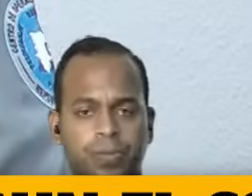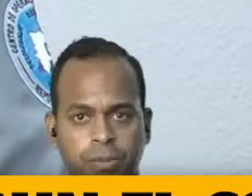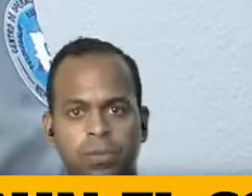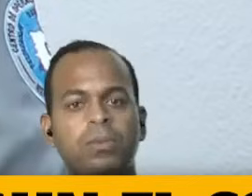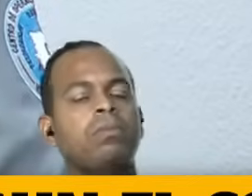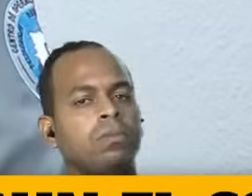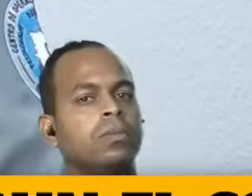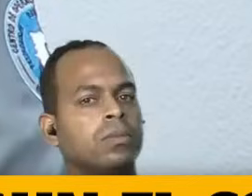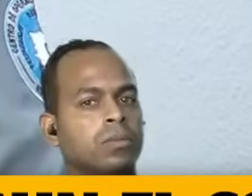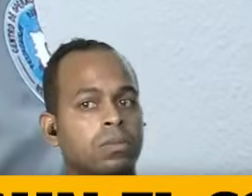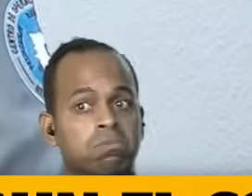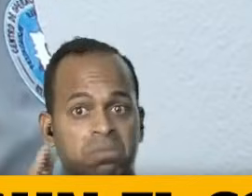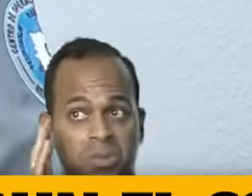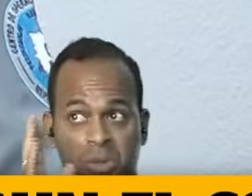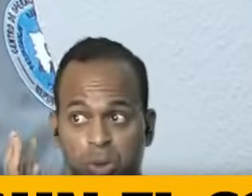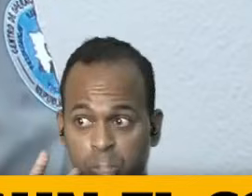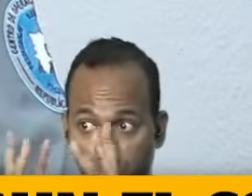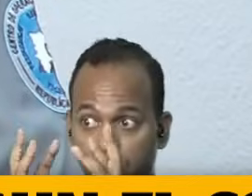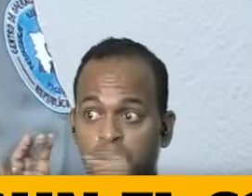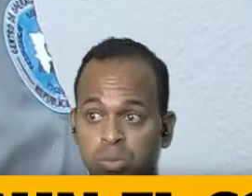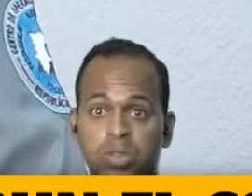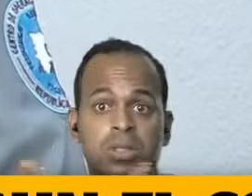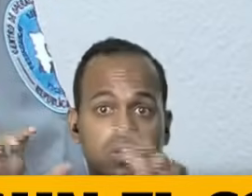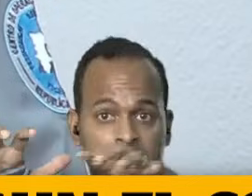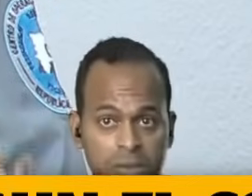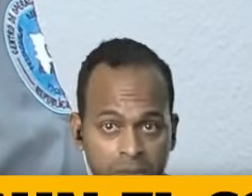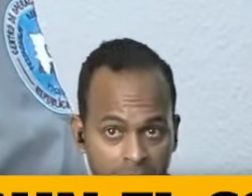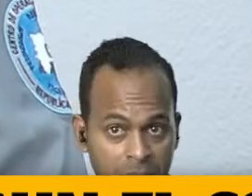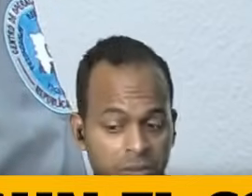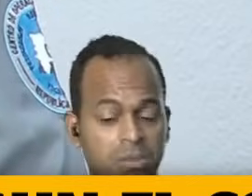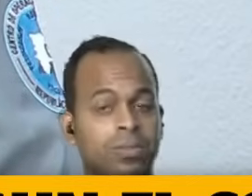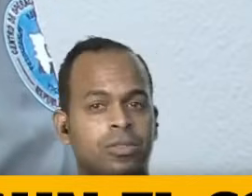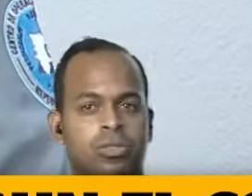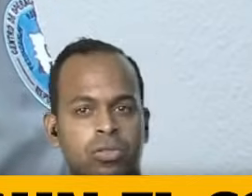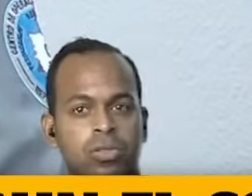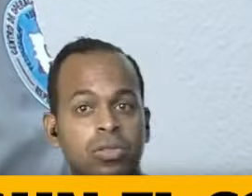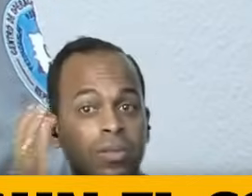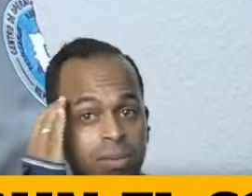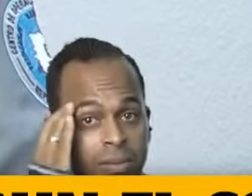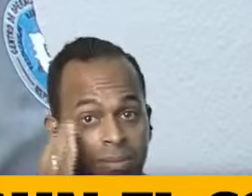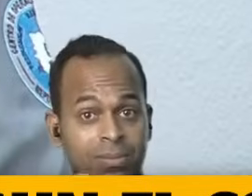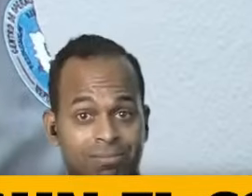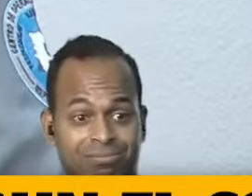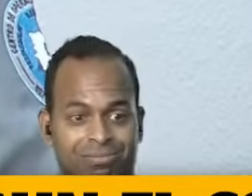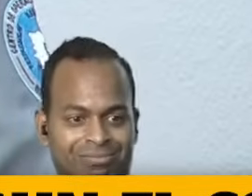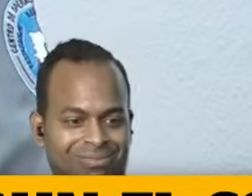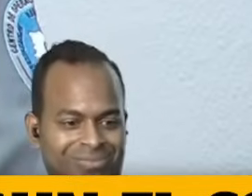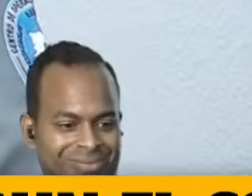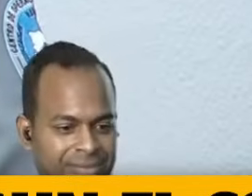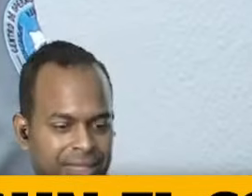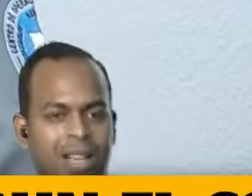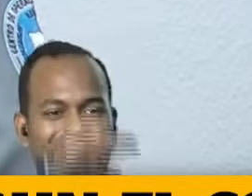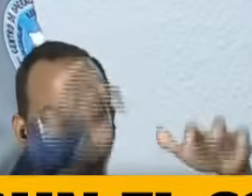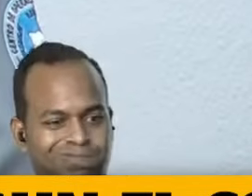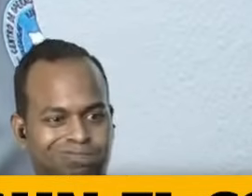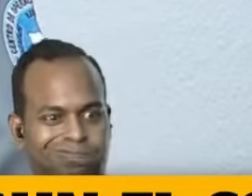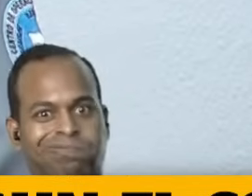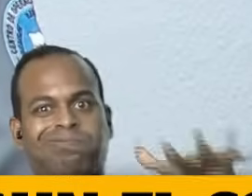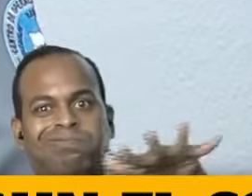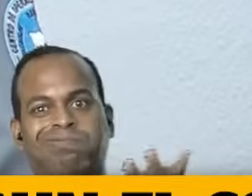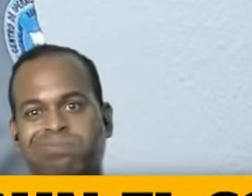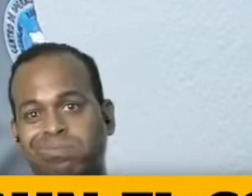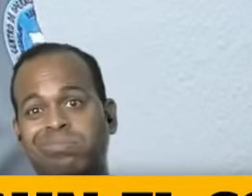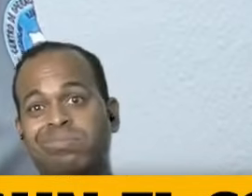UNAME, pueden seguir ocurriendo precipitaciones y ustedes saben que los suelos están saturados. Abstenerse de cruzar ríos, arroyos y